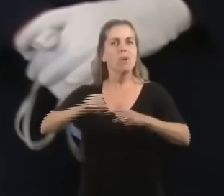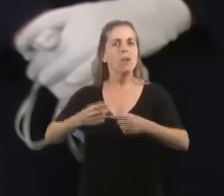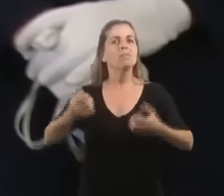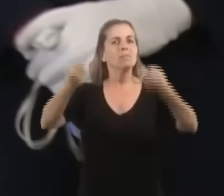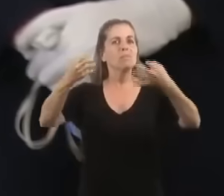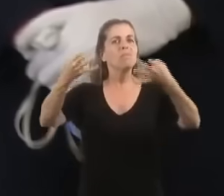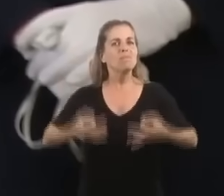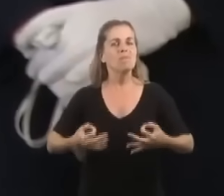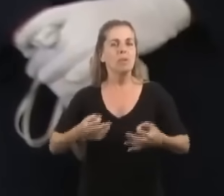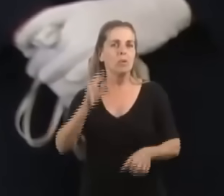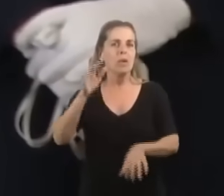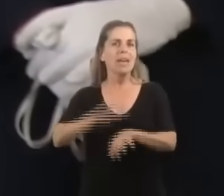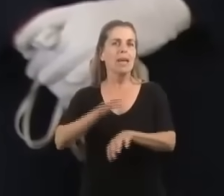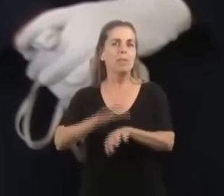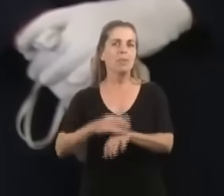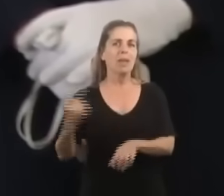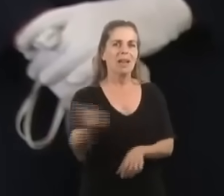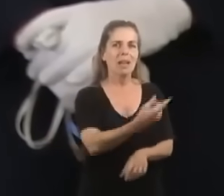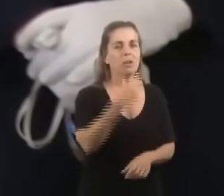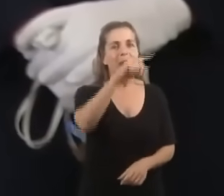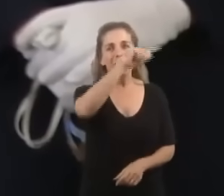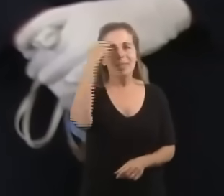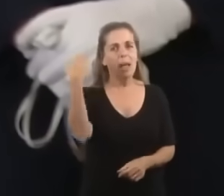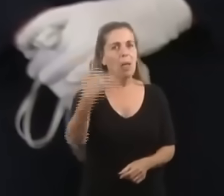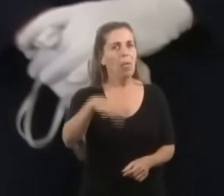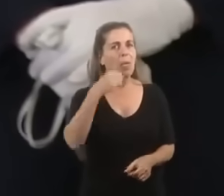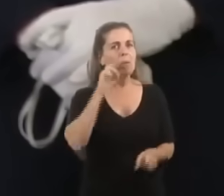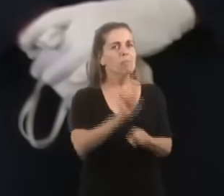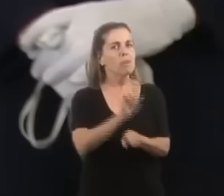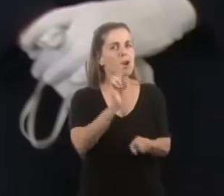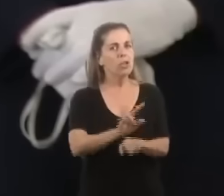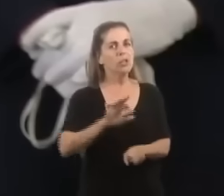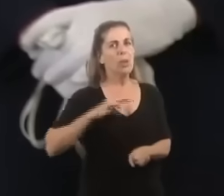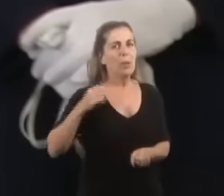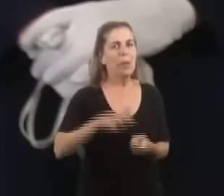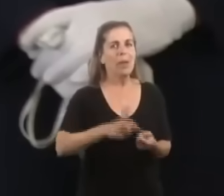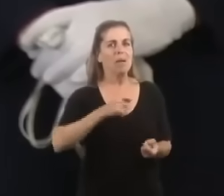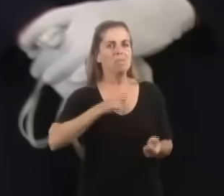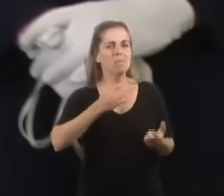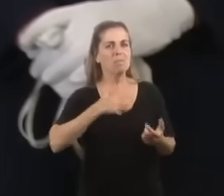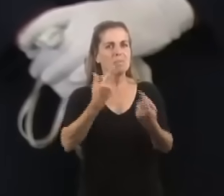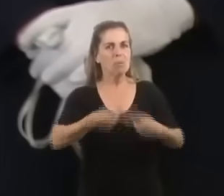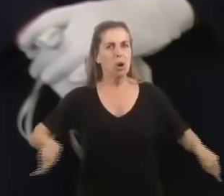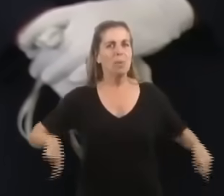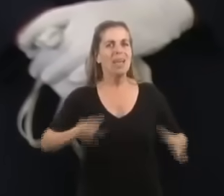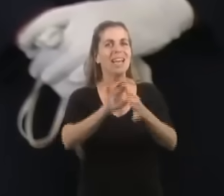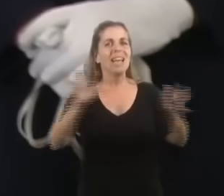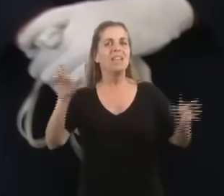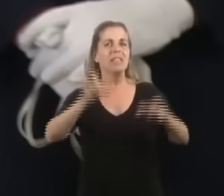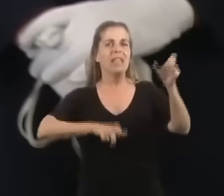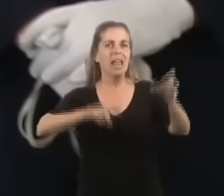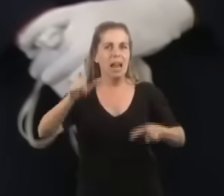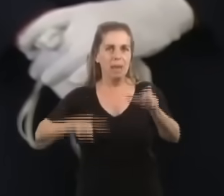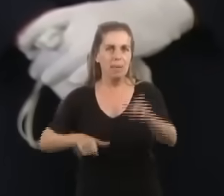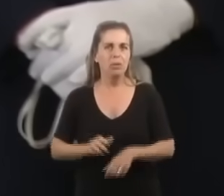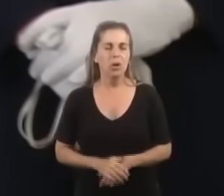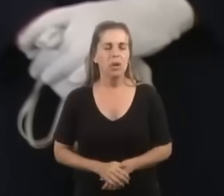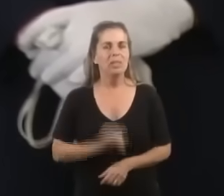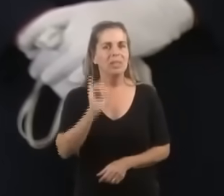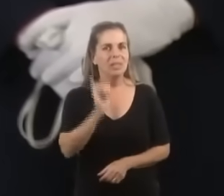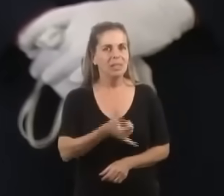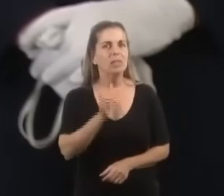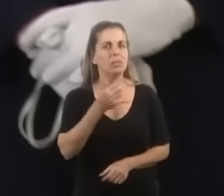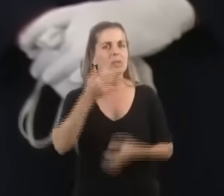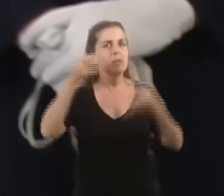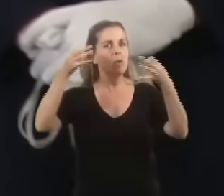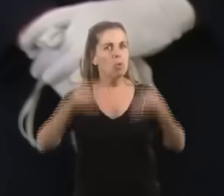indelegable porque el estado debe garantizar la protección de la vida la propiedad y la libertad de los ciudadanos y para poder cumplir con